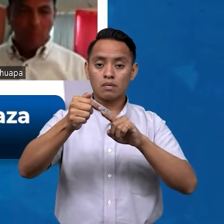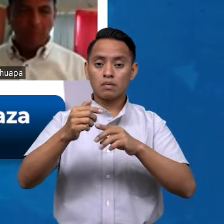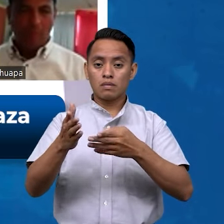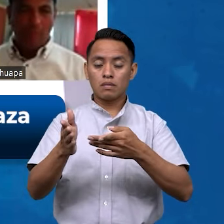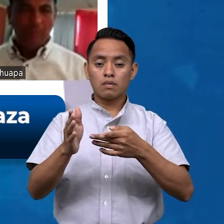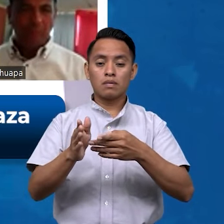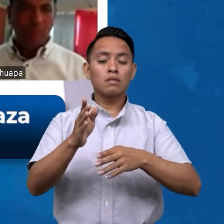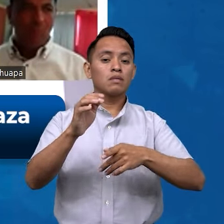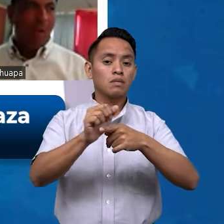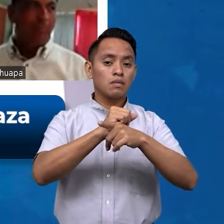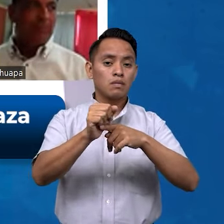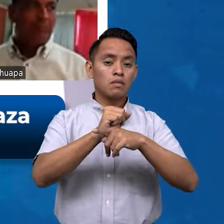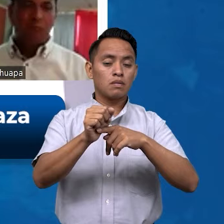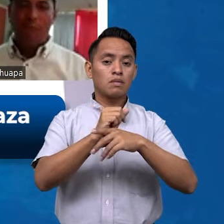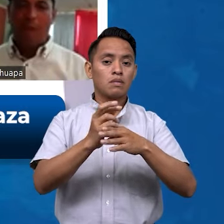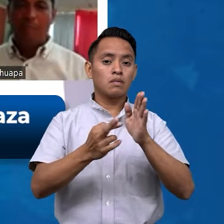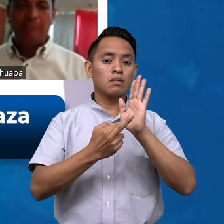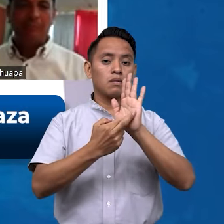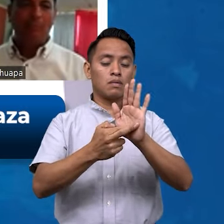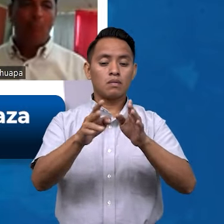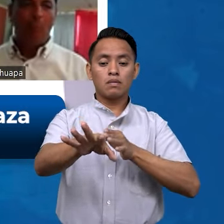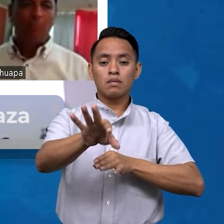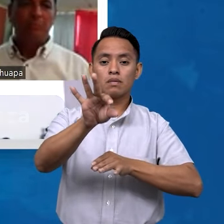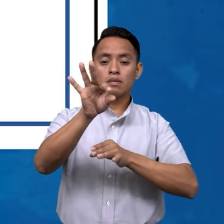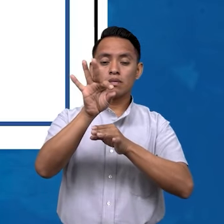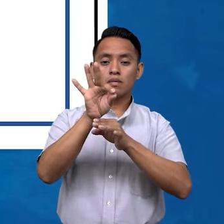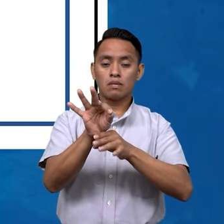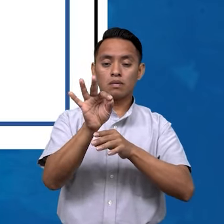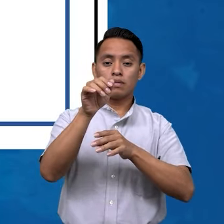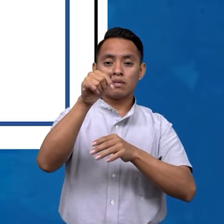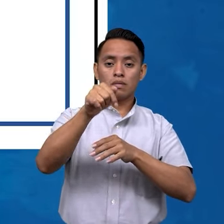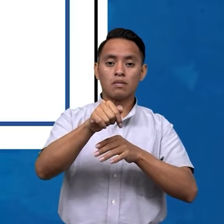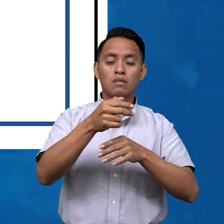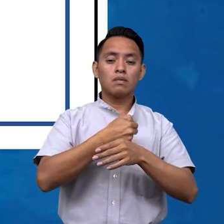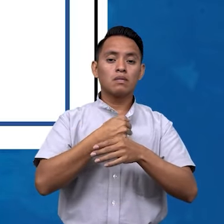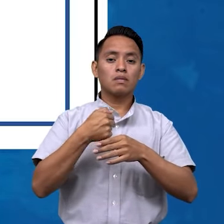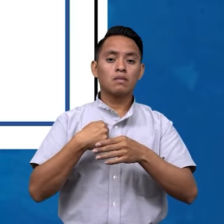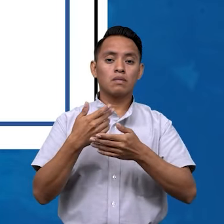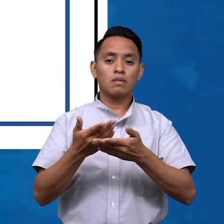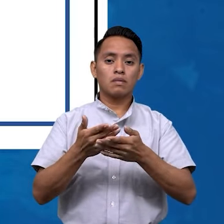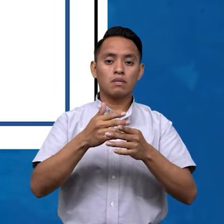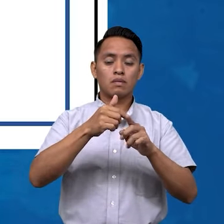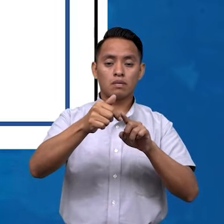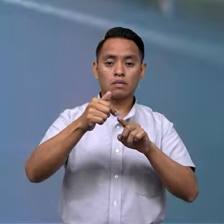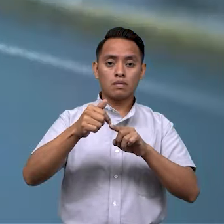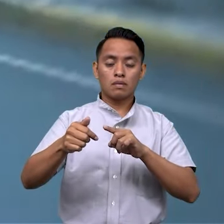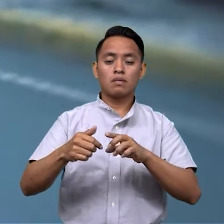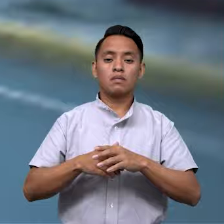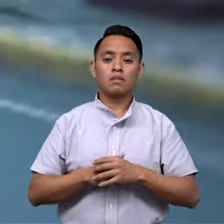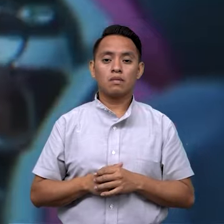ejercicio mediático y se escoge un ejercicio para el municipal.